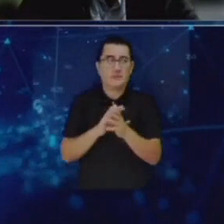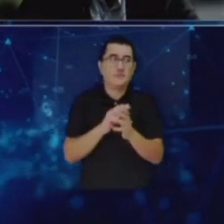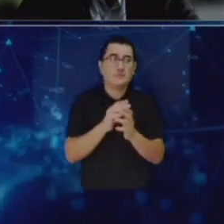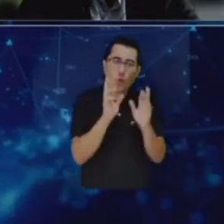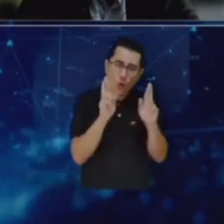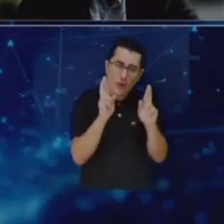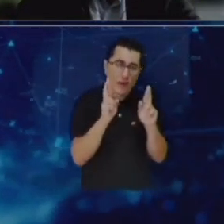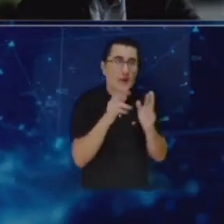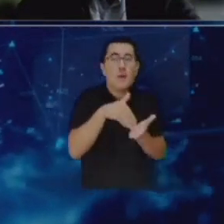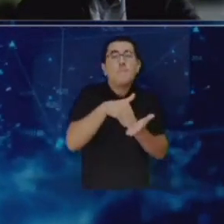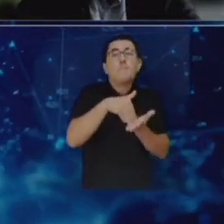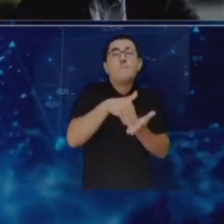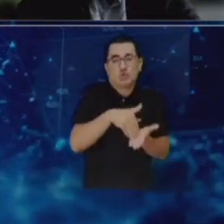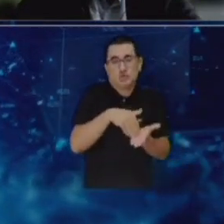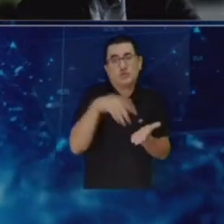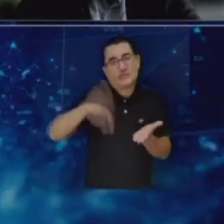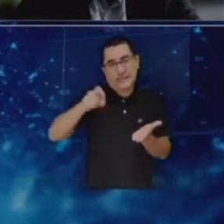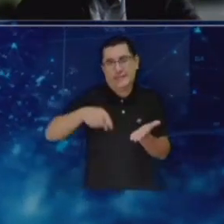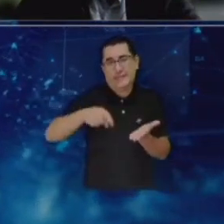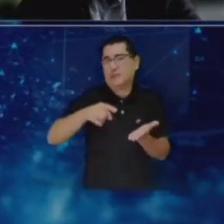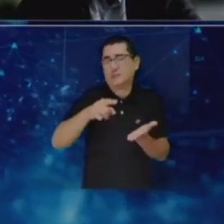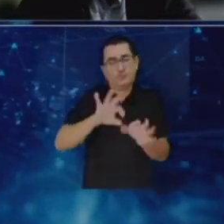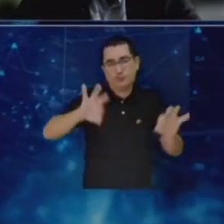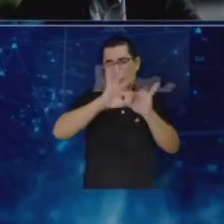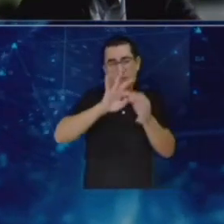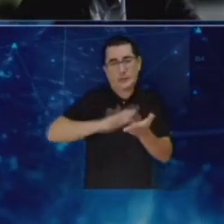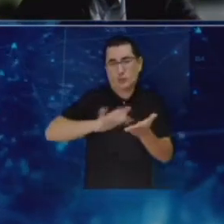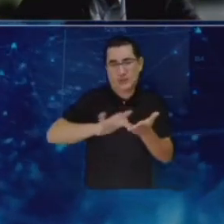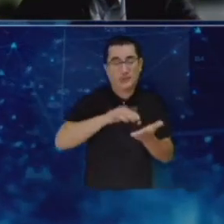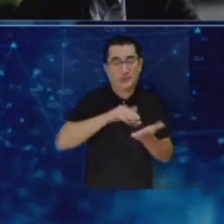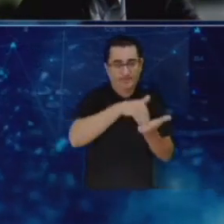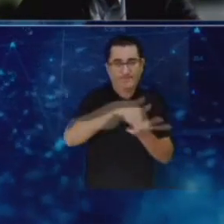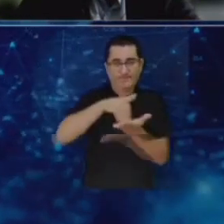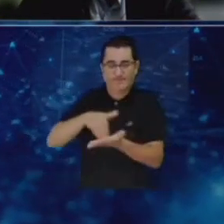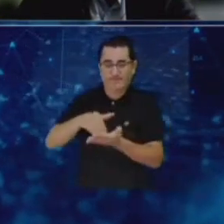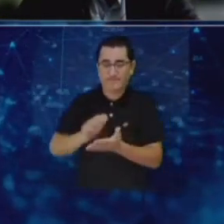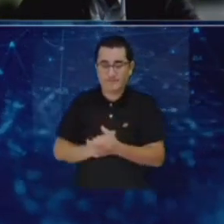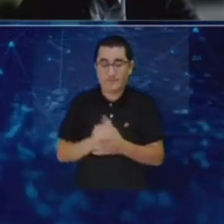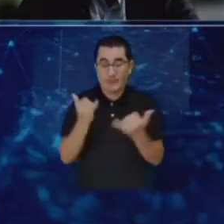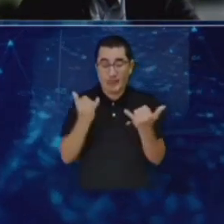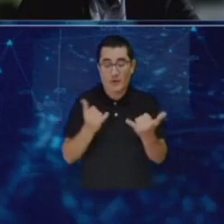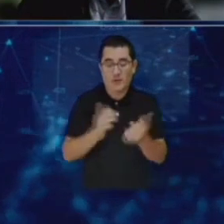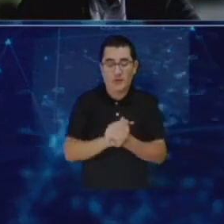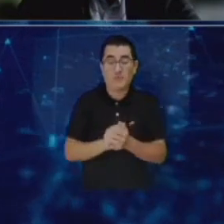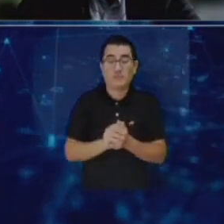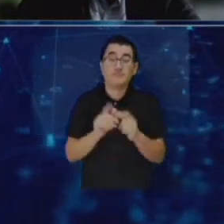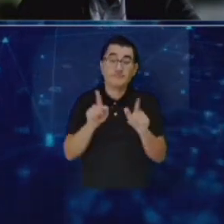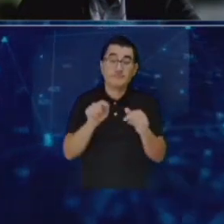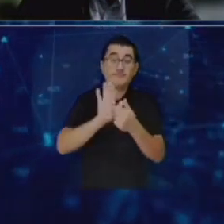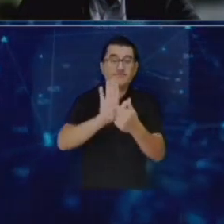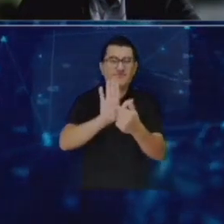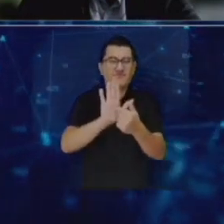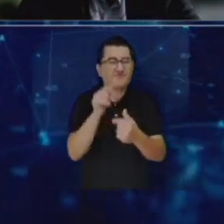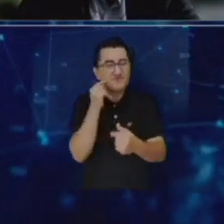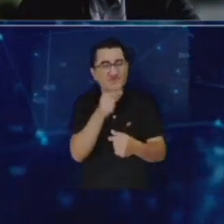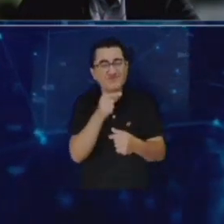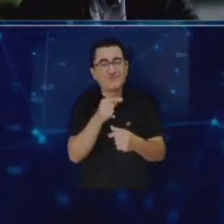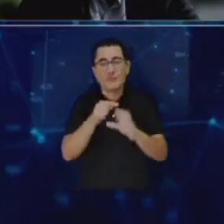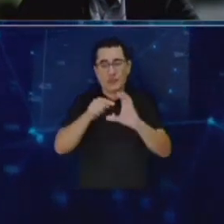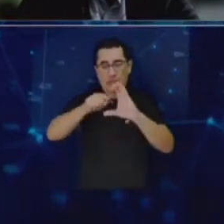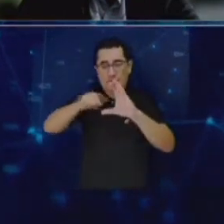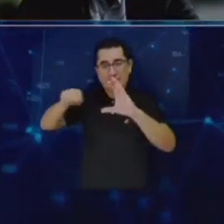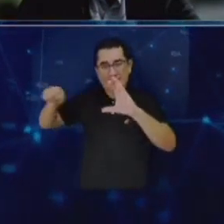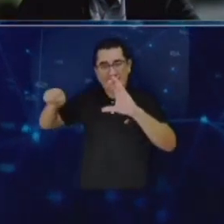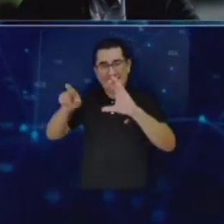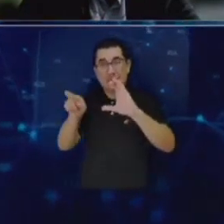respecto a estos puntos. El otro banda de frecuencias que vemos aquí es una de las que se identifican como de estudio precisamente